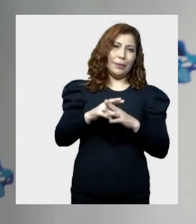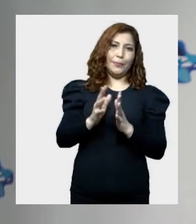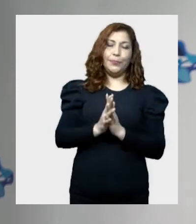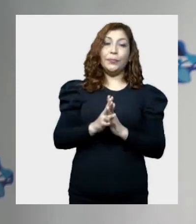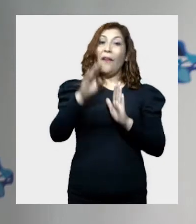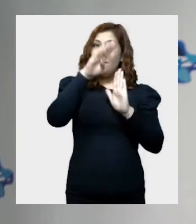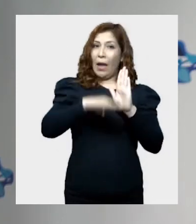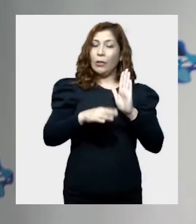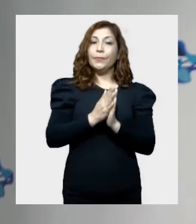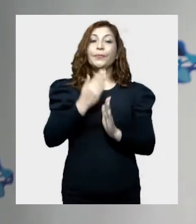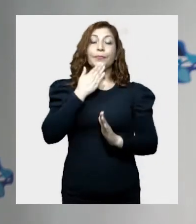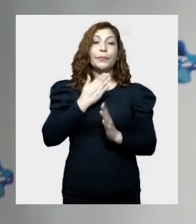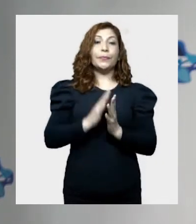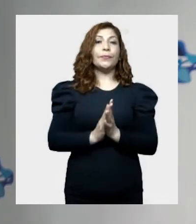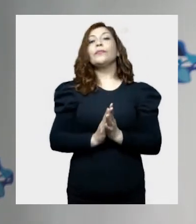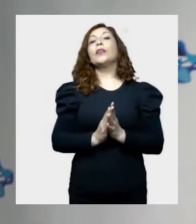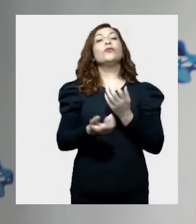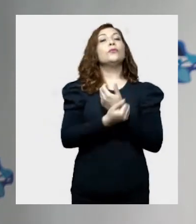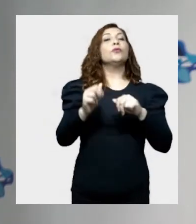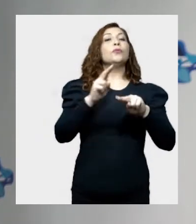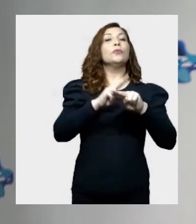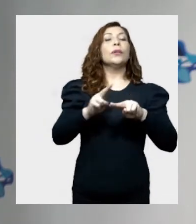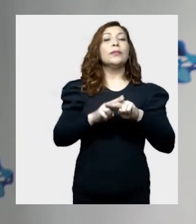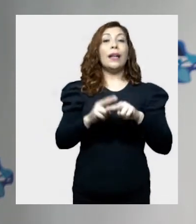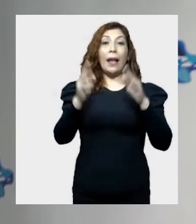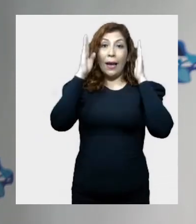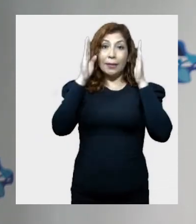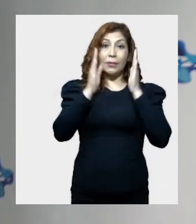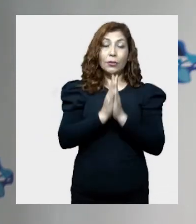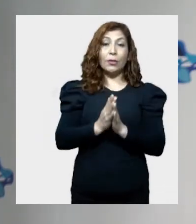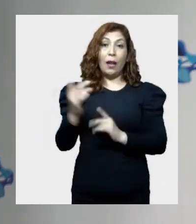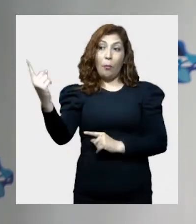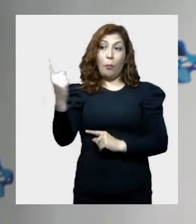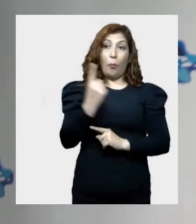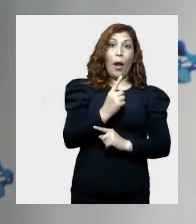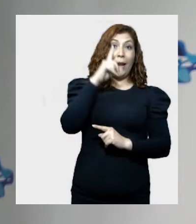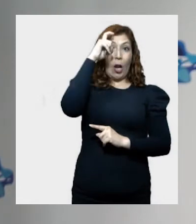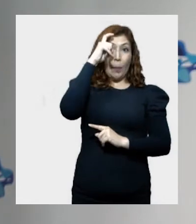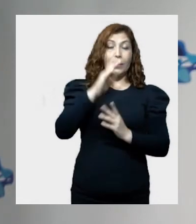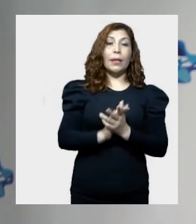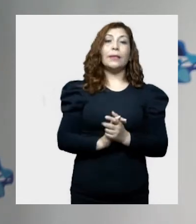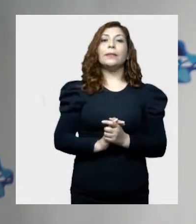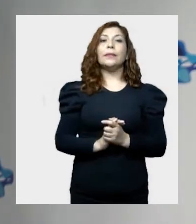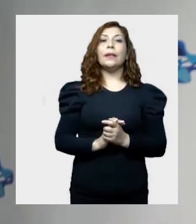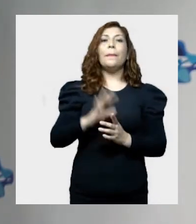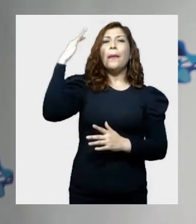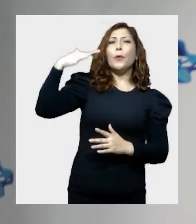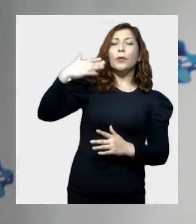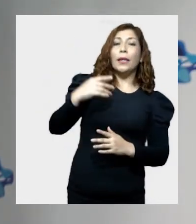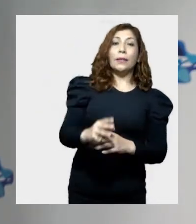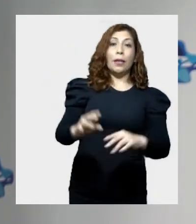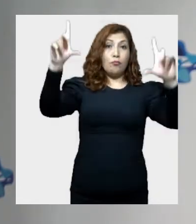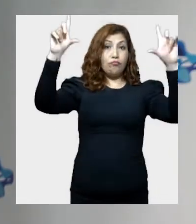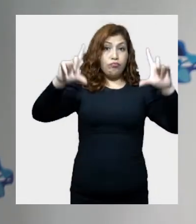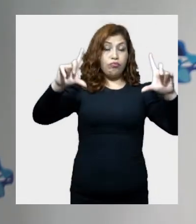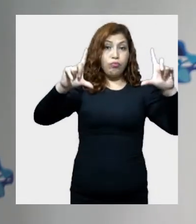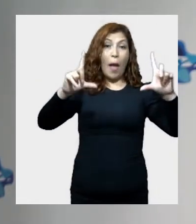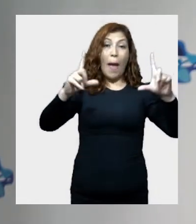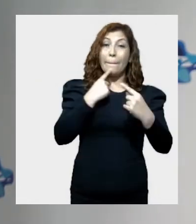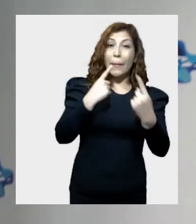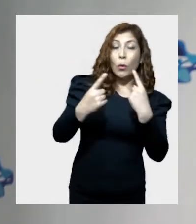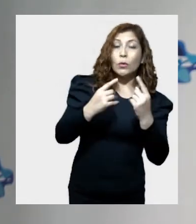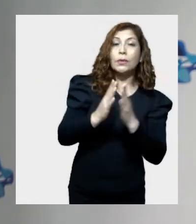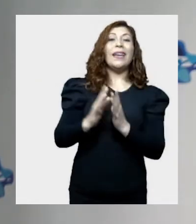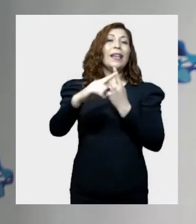vez, en el periodo que no fue posible realizar las atenciones presenciales, se priorizó la teleconsulta y la mitad